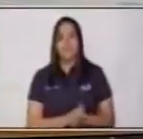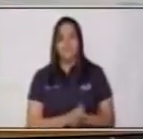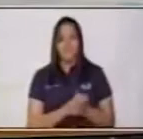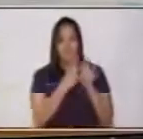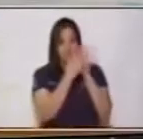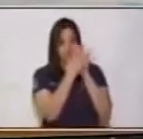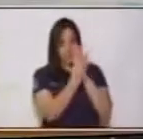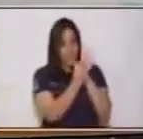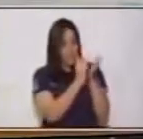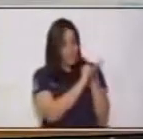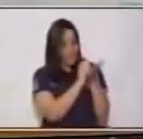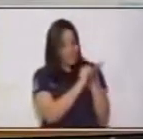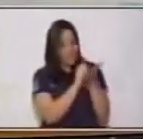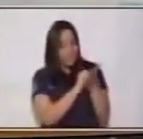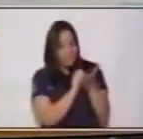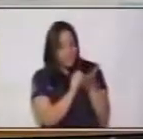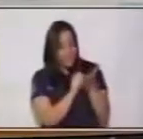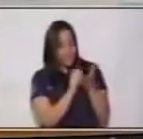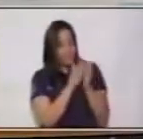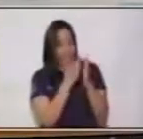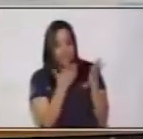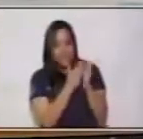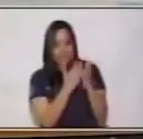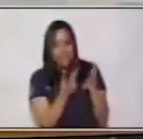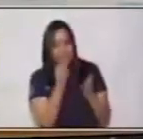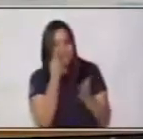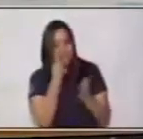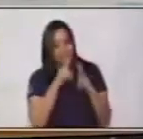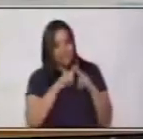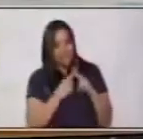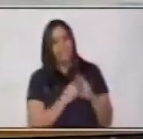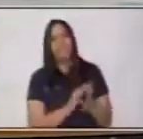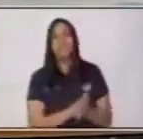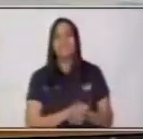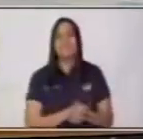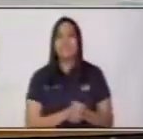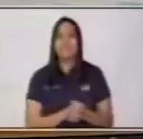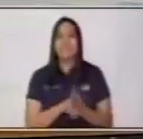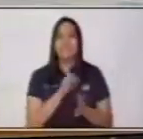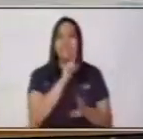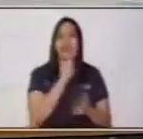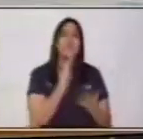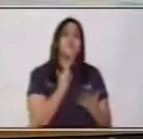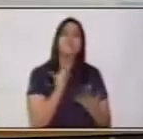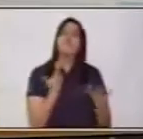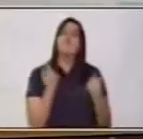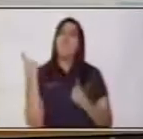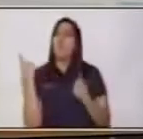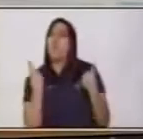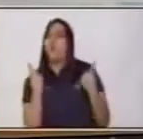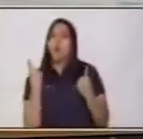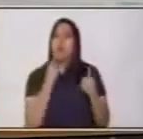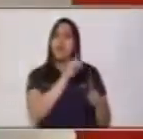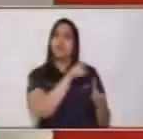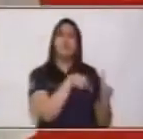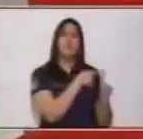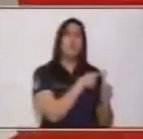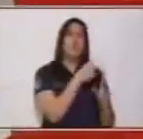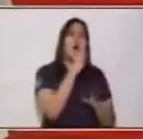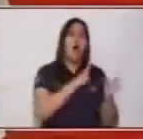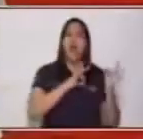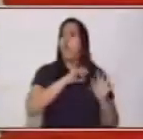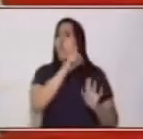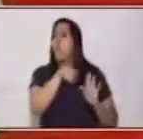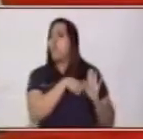Anota el ejemplo, haz tu registro y procedemos. ¿Es una suma o una diferencia? Pues desde